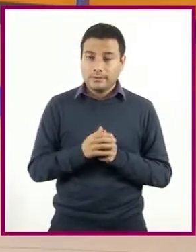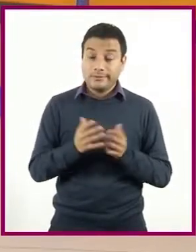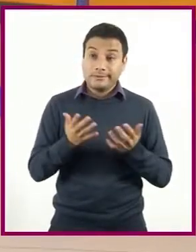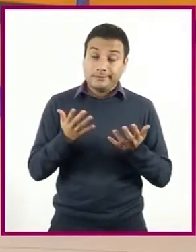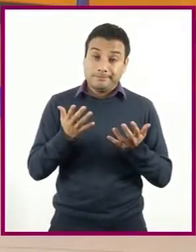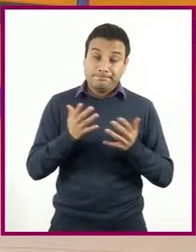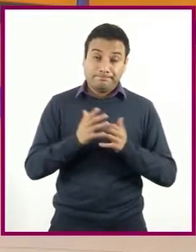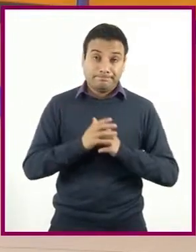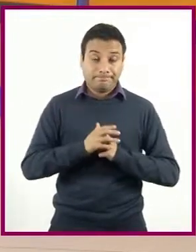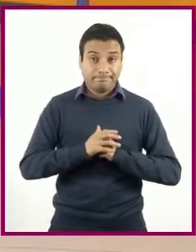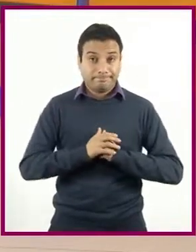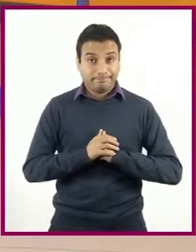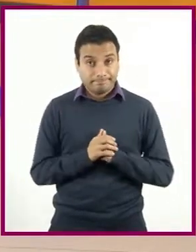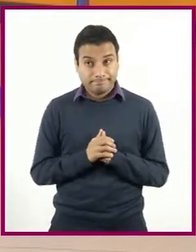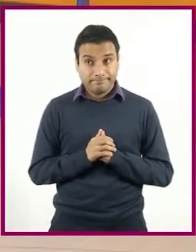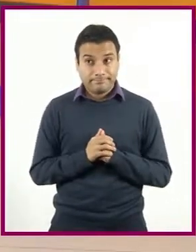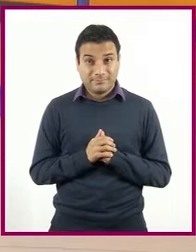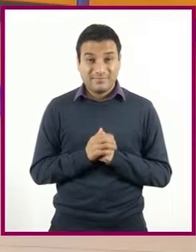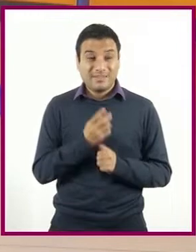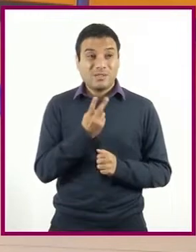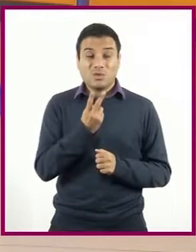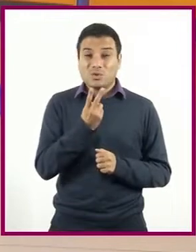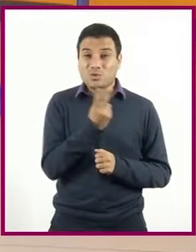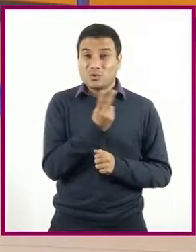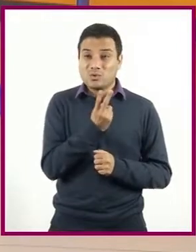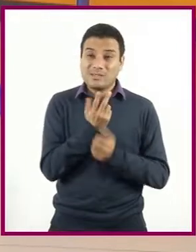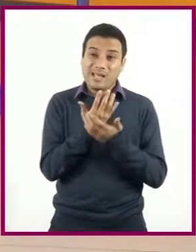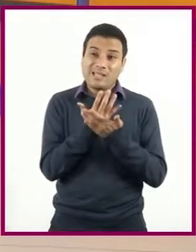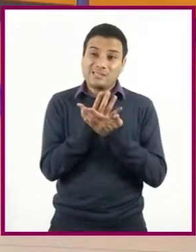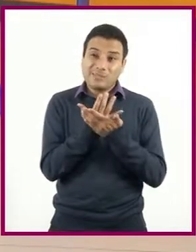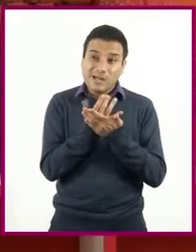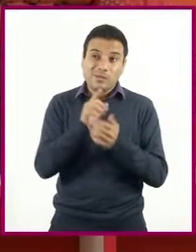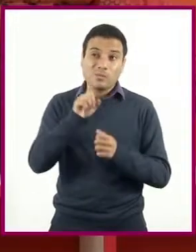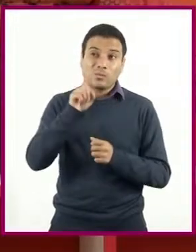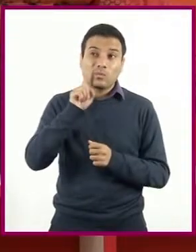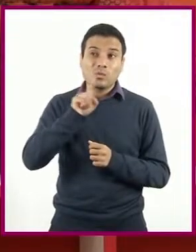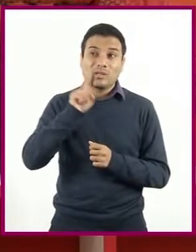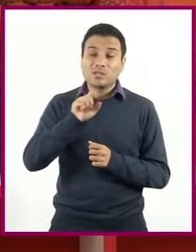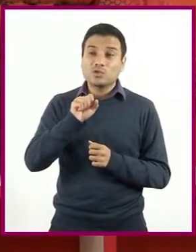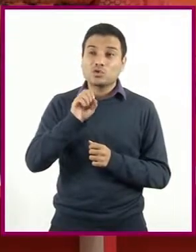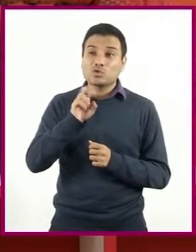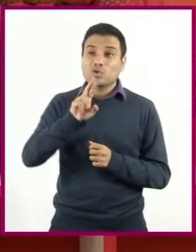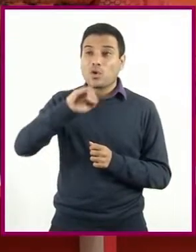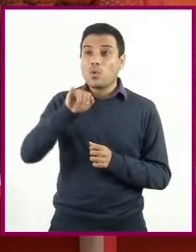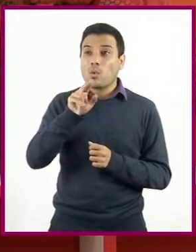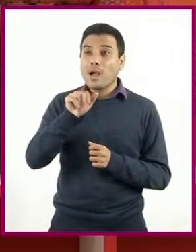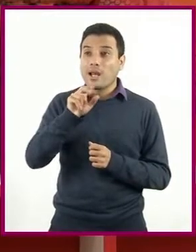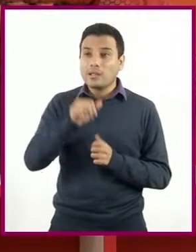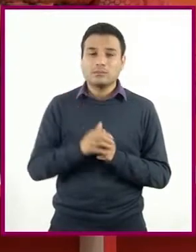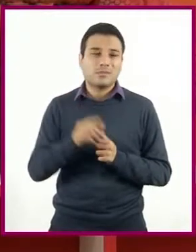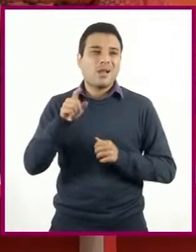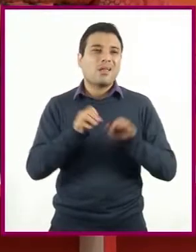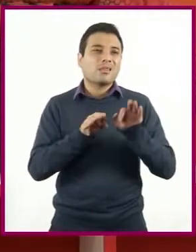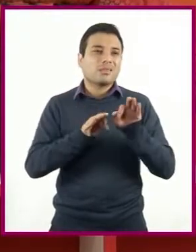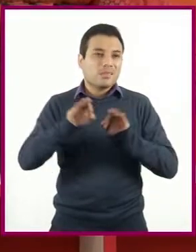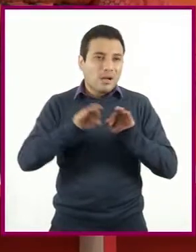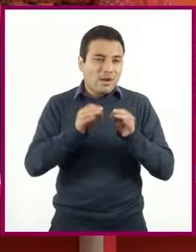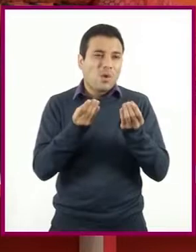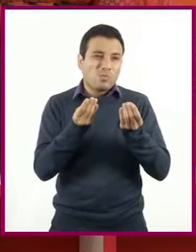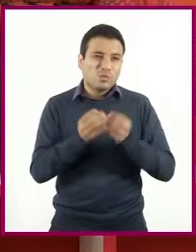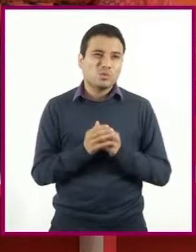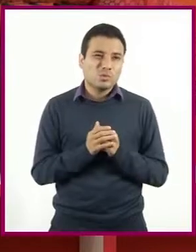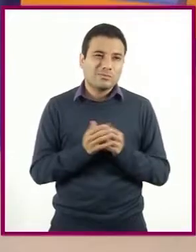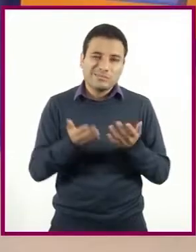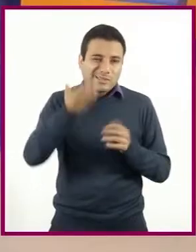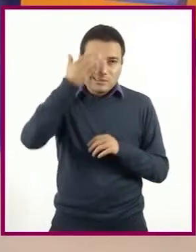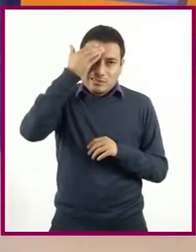Perdón, pero nosotros estábamos esperando a Sor Juana Inés de la Cruz. Es que tiene mucho trabajo y ya ven que eso